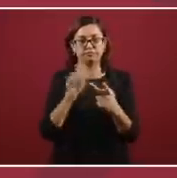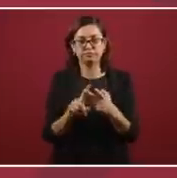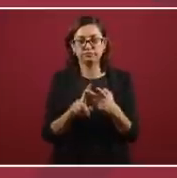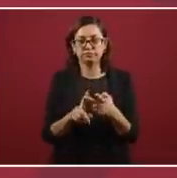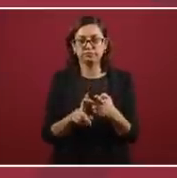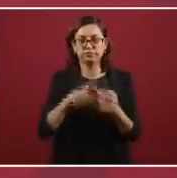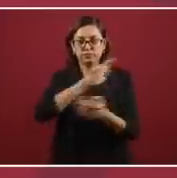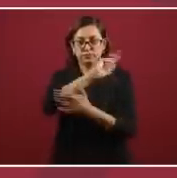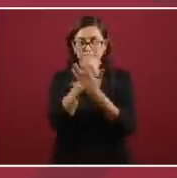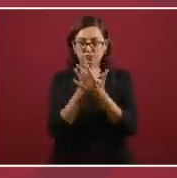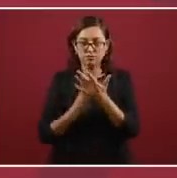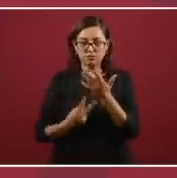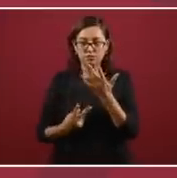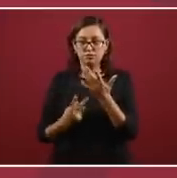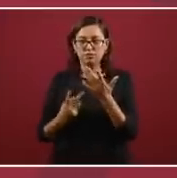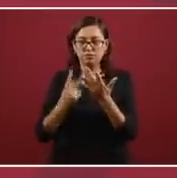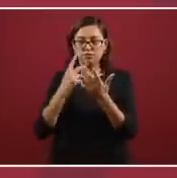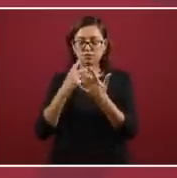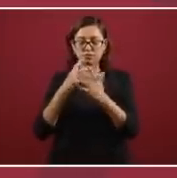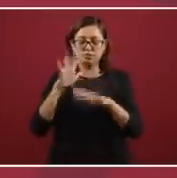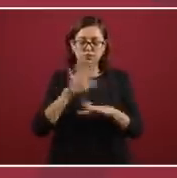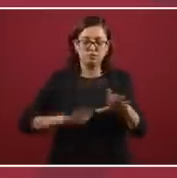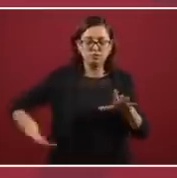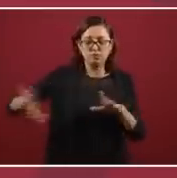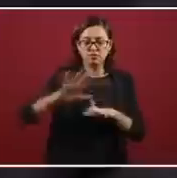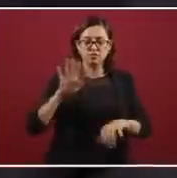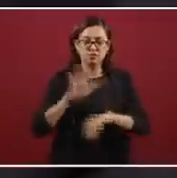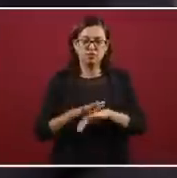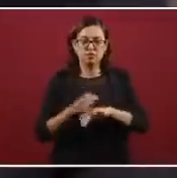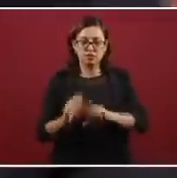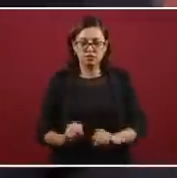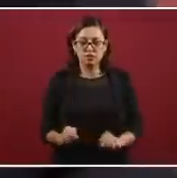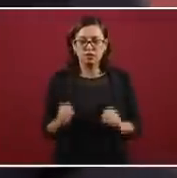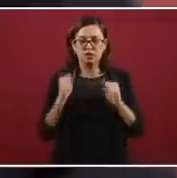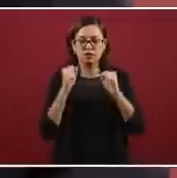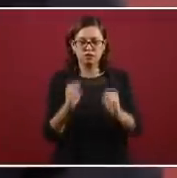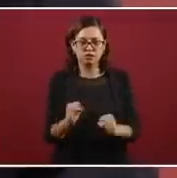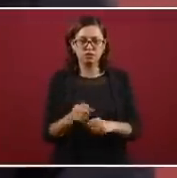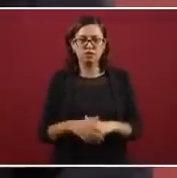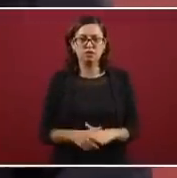reforzar los programas sociales. Vamos a